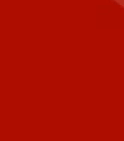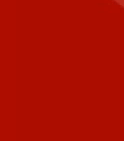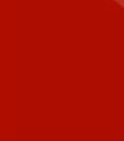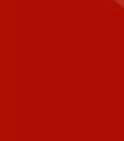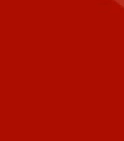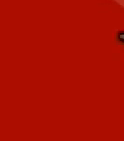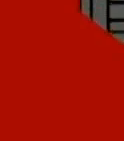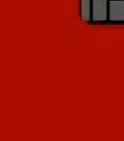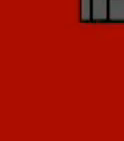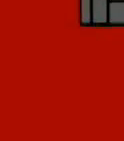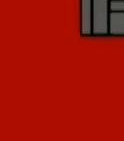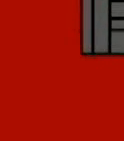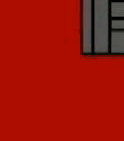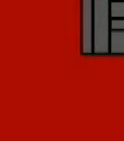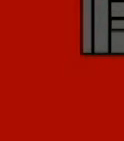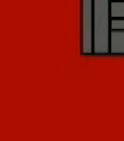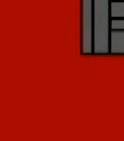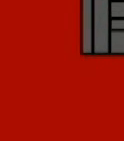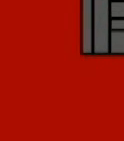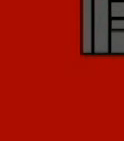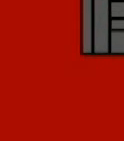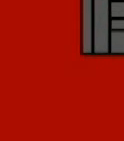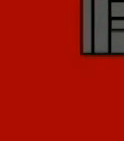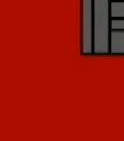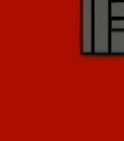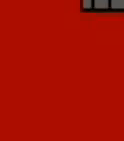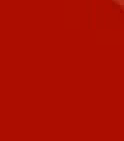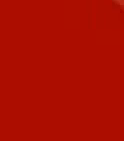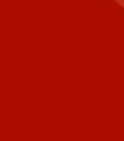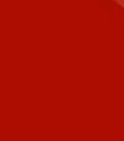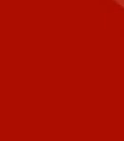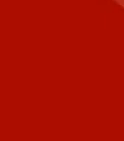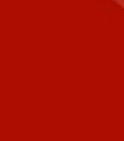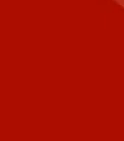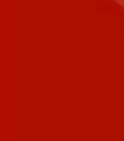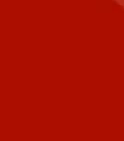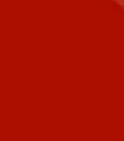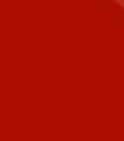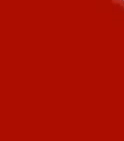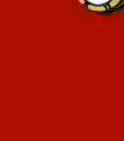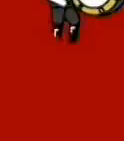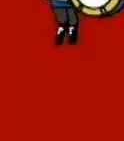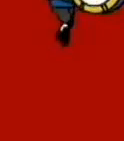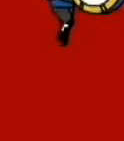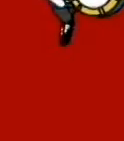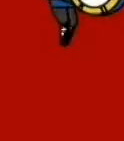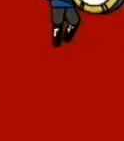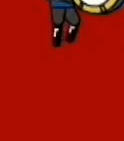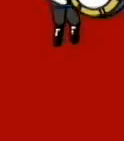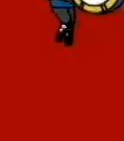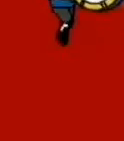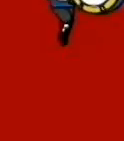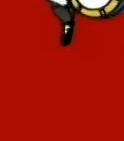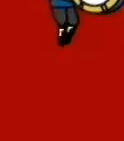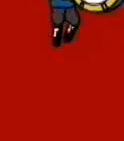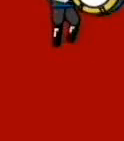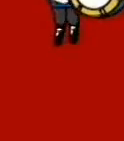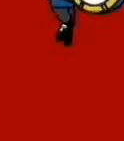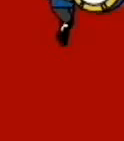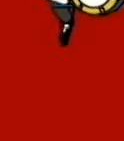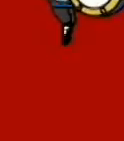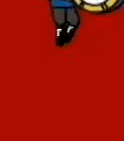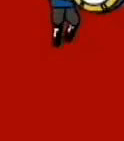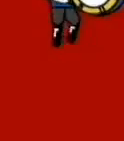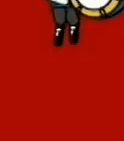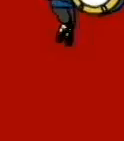Visitando la Ronda y el Panecillo, admirando el centro histórico y sus leyendas. Participa en los desfiles y comparsas, cantando a viva